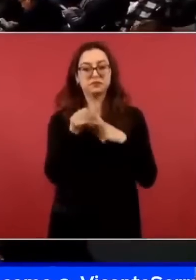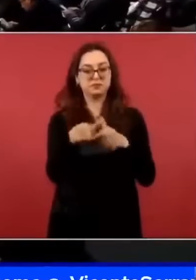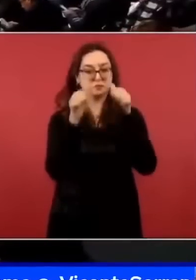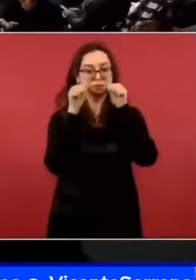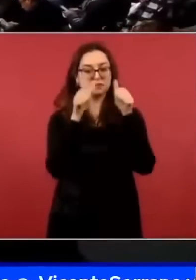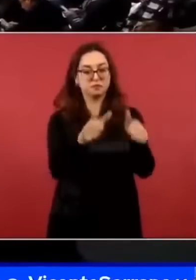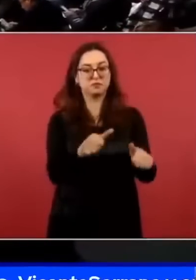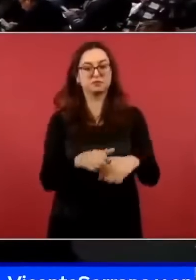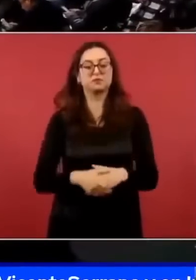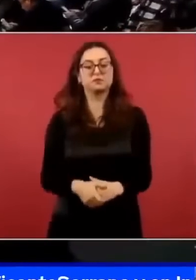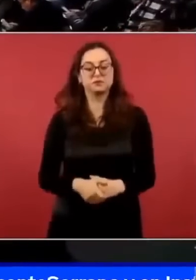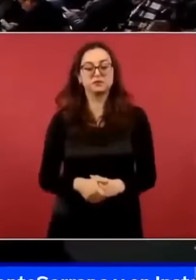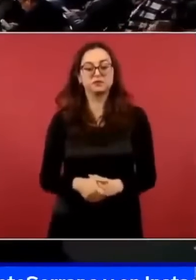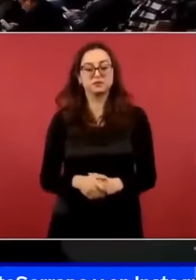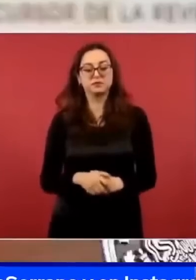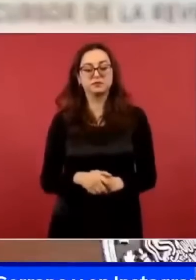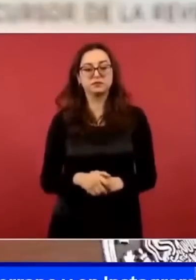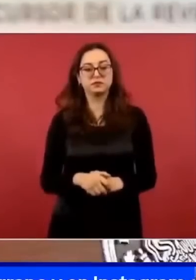haciendo.